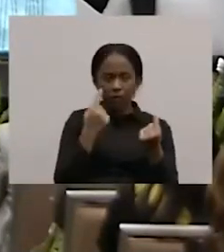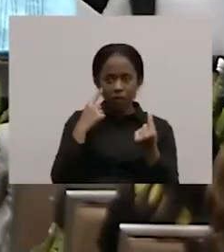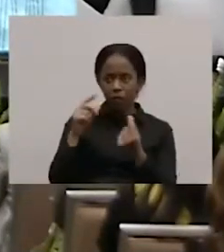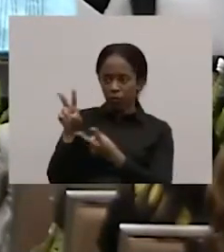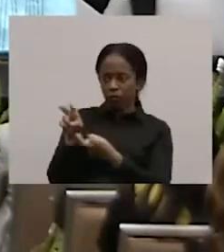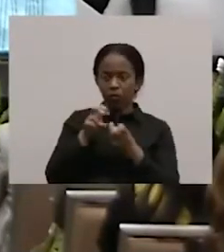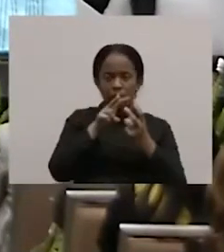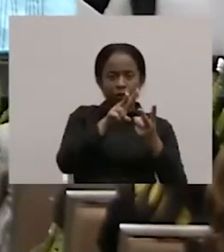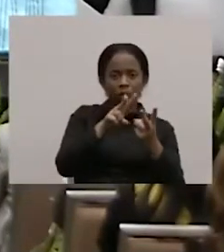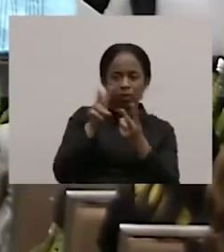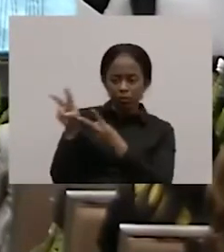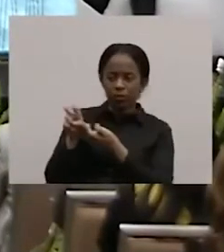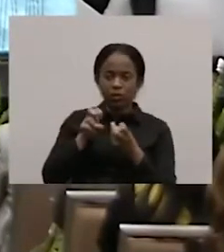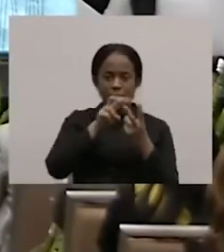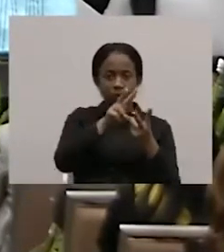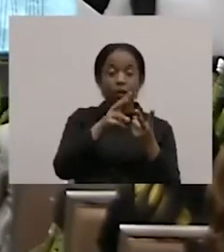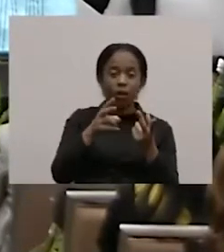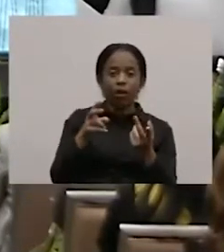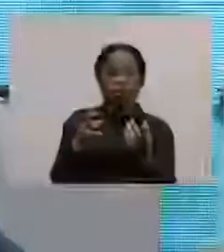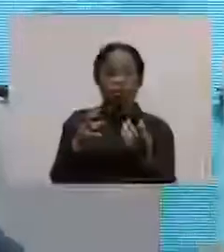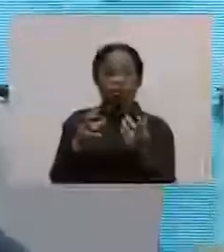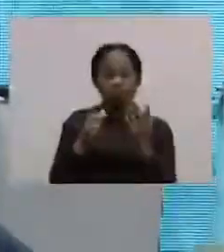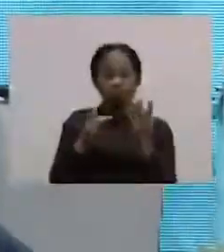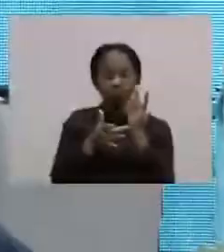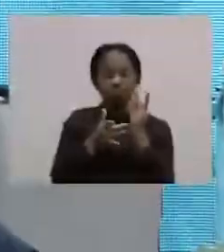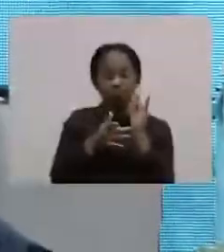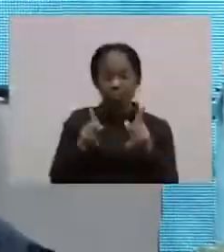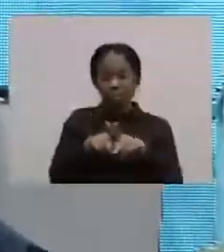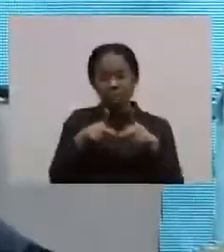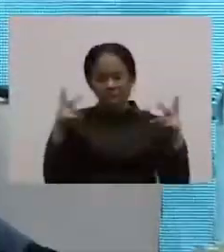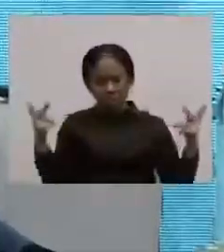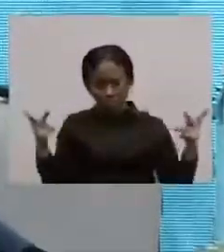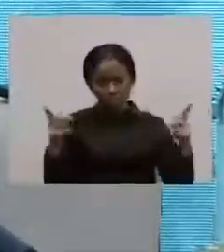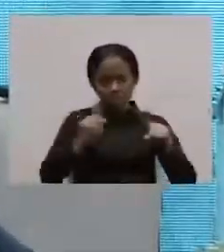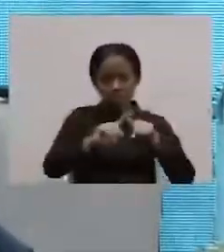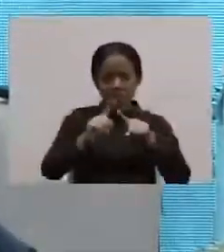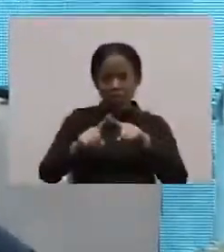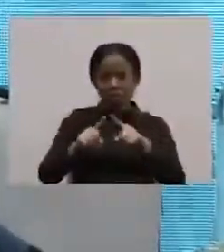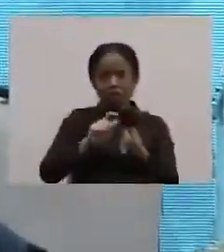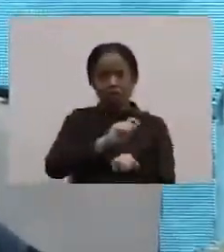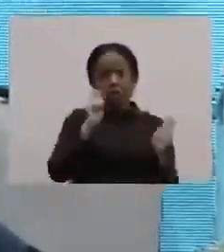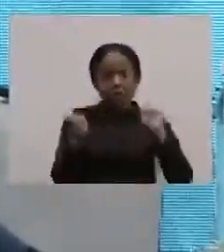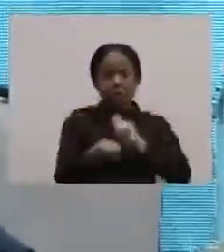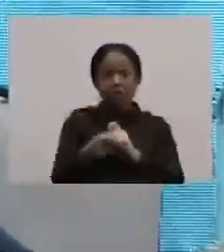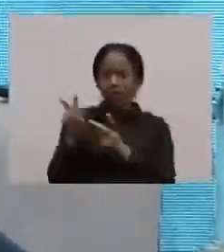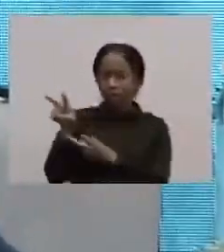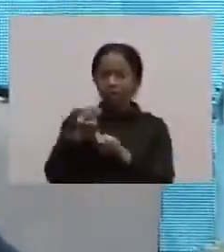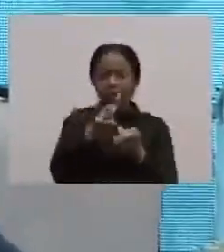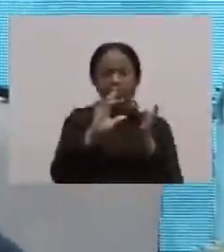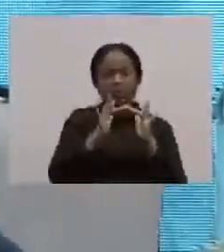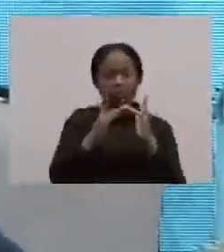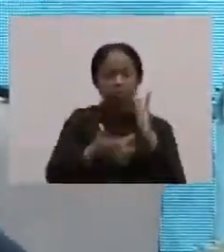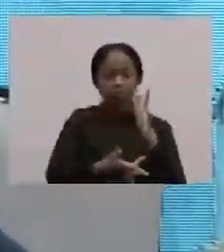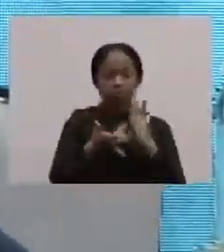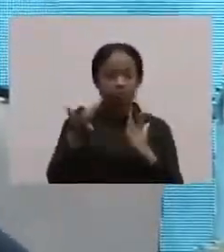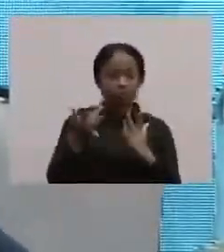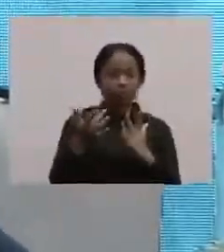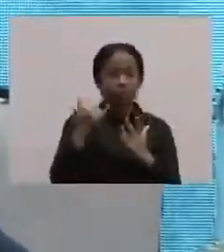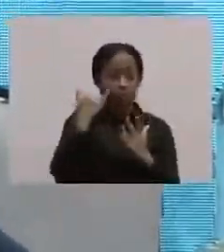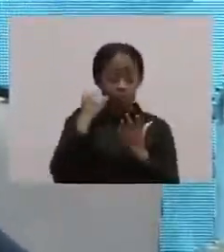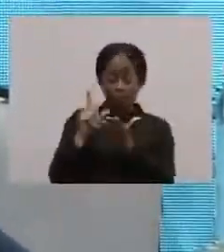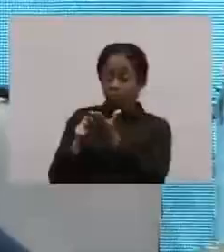los contenidos periodísticos, que son cosas distintas. Por lo tanto, un periodista tiene que contrastar la